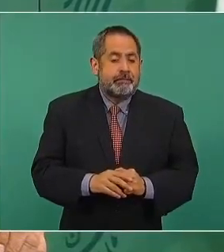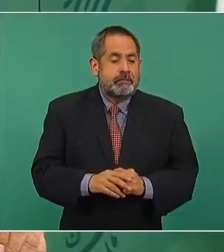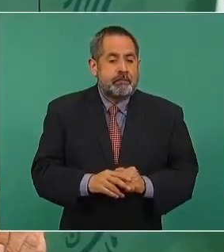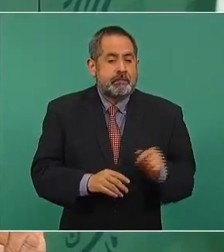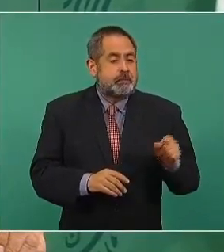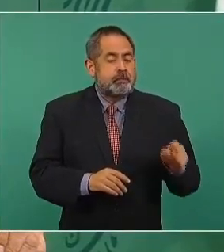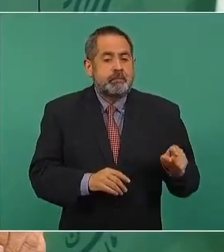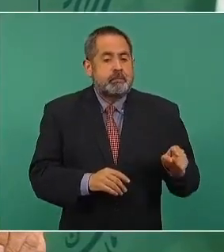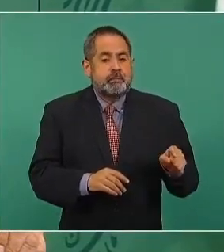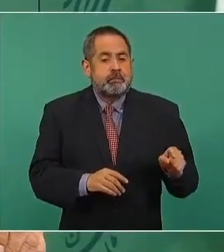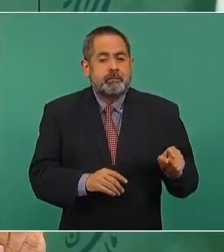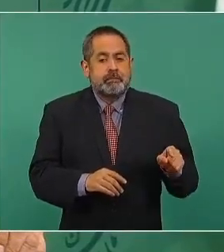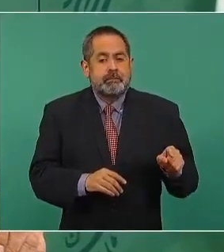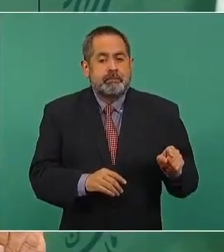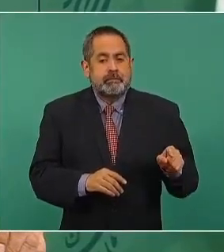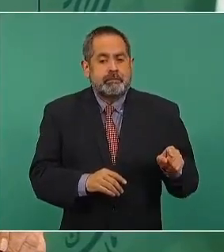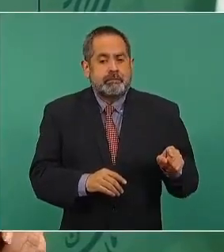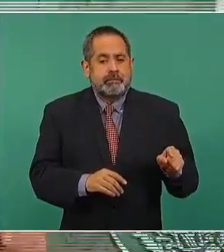no